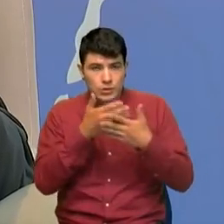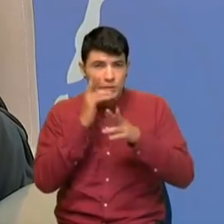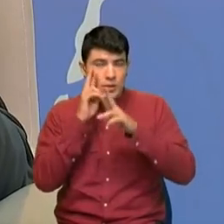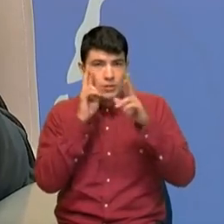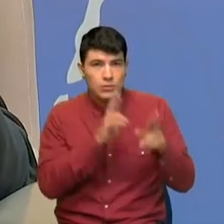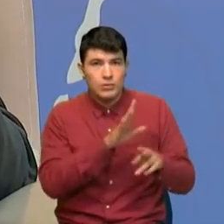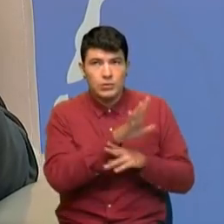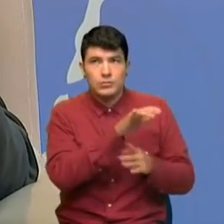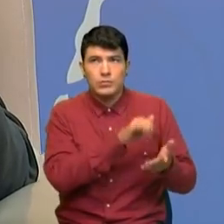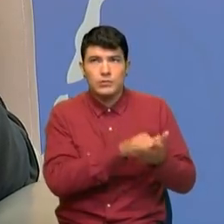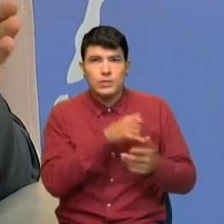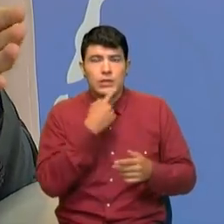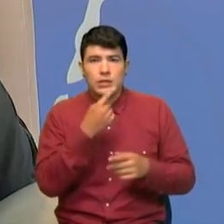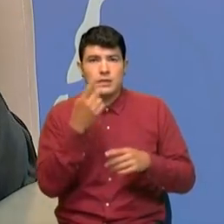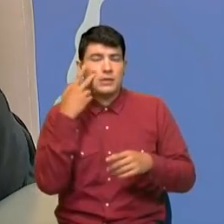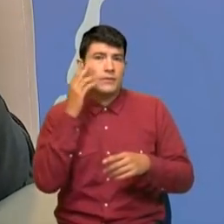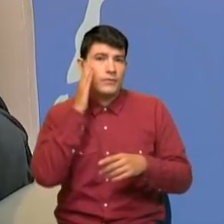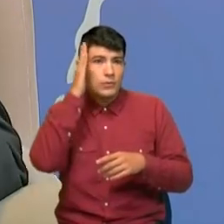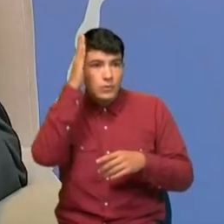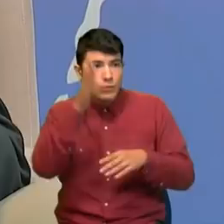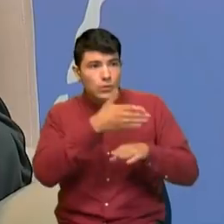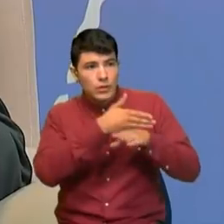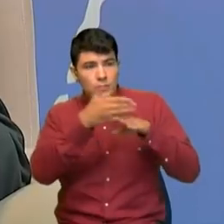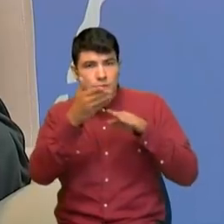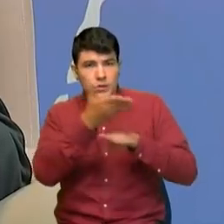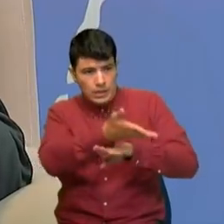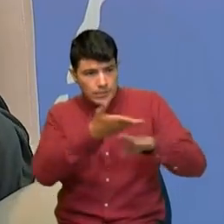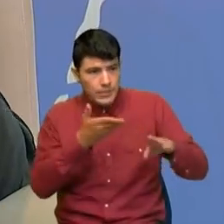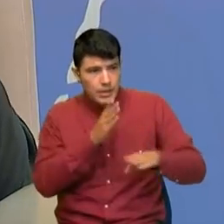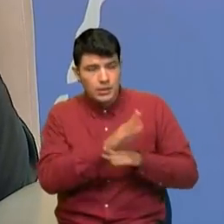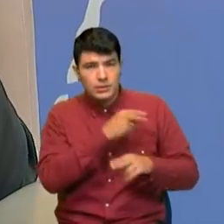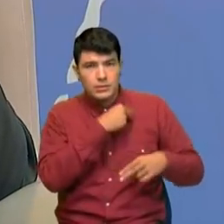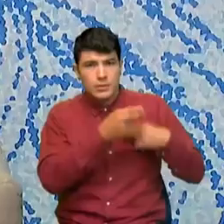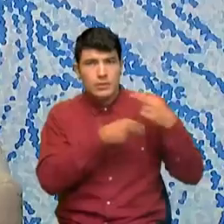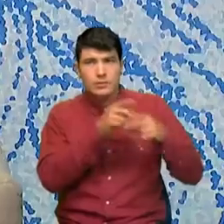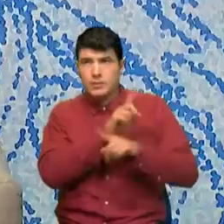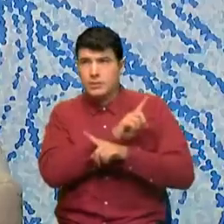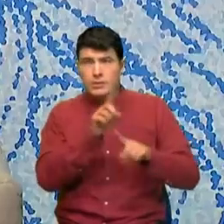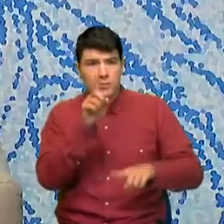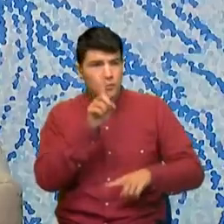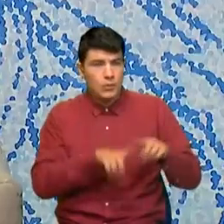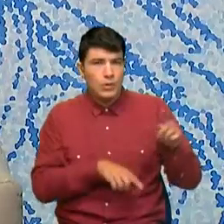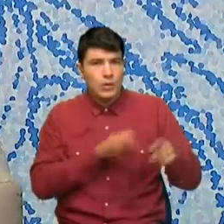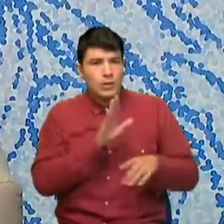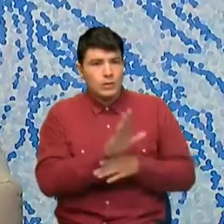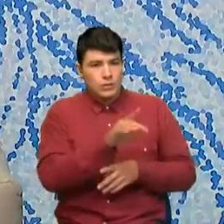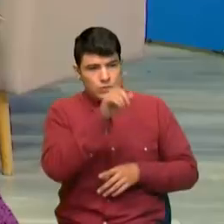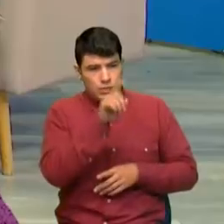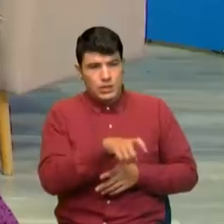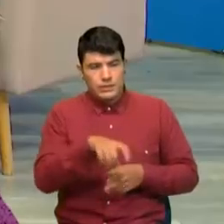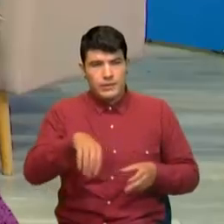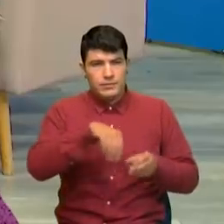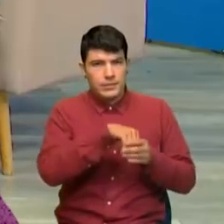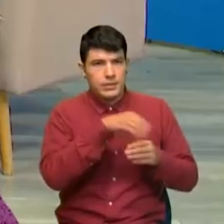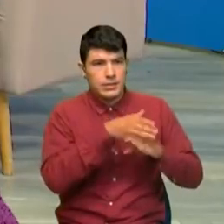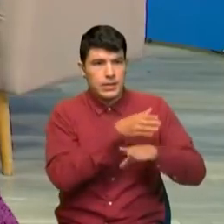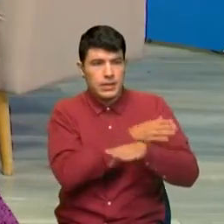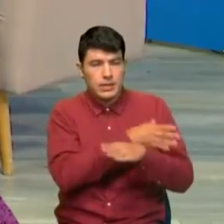establecido, no podrán ir y colgarle directamente a los herederos. A digamos, los herederos, claro. Ellos deben